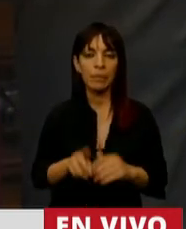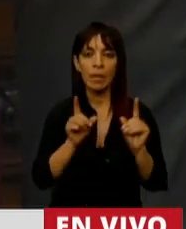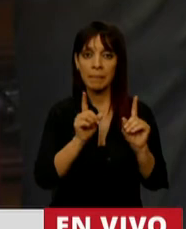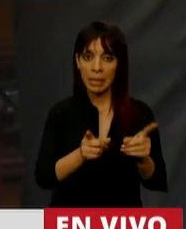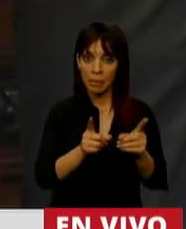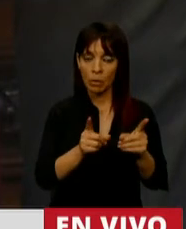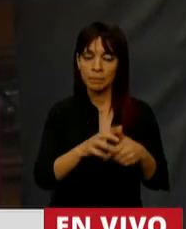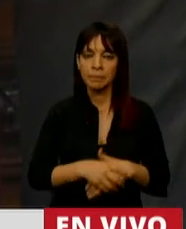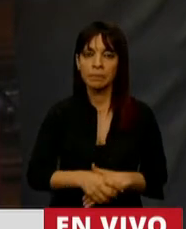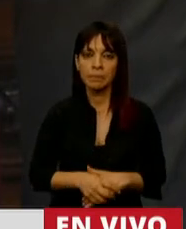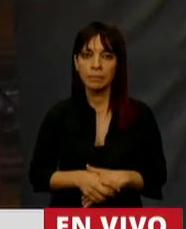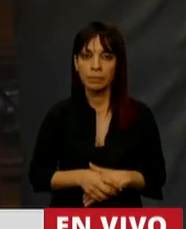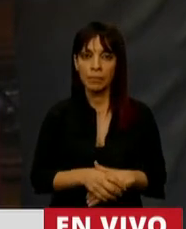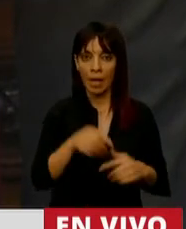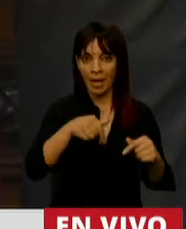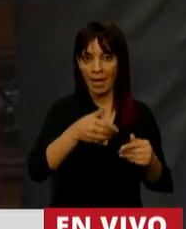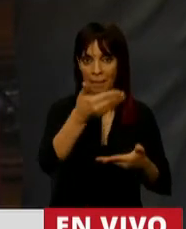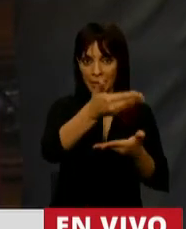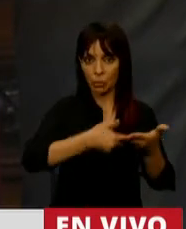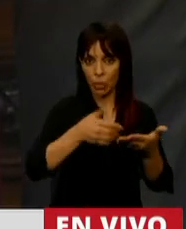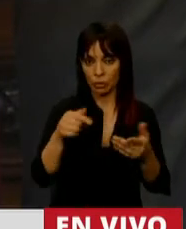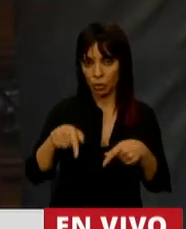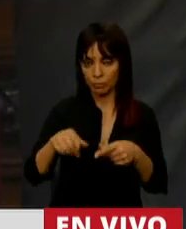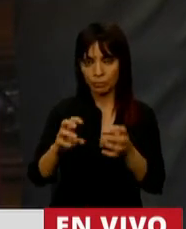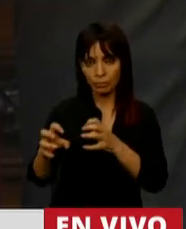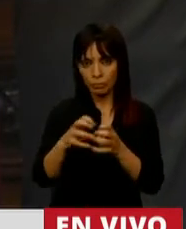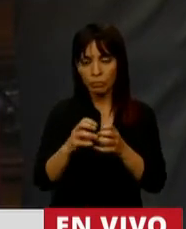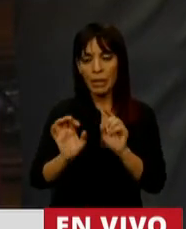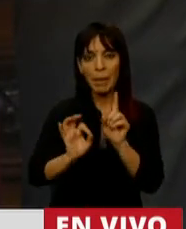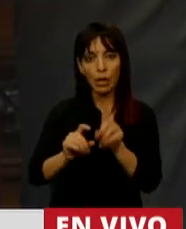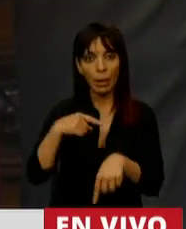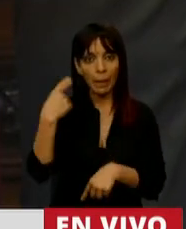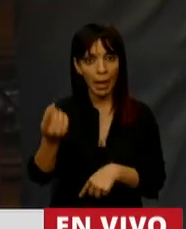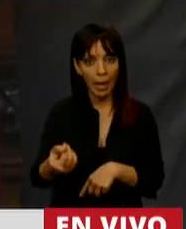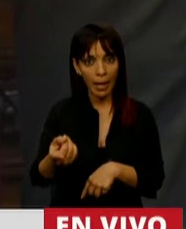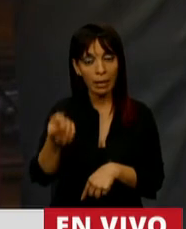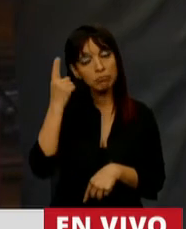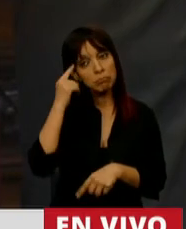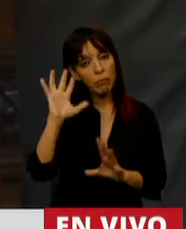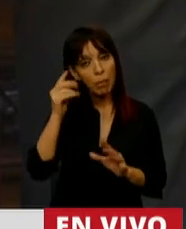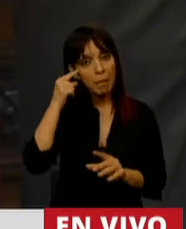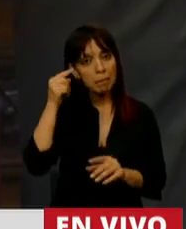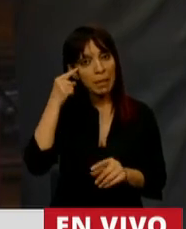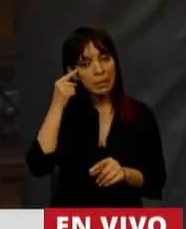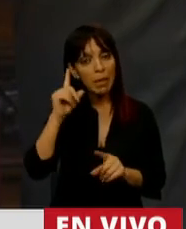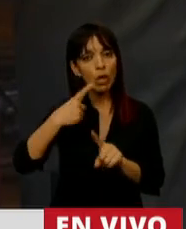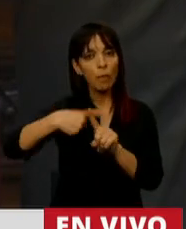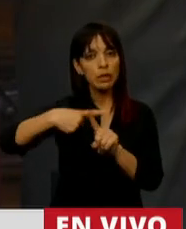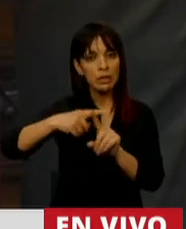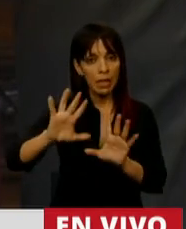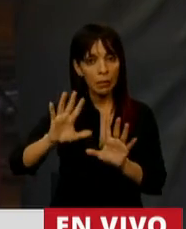presupuesto que estamos tratando prevé para el año próximo, con una mirada optimista y que todos esperamos que así